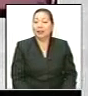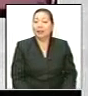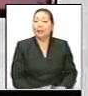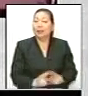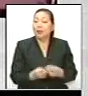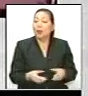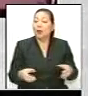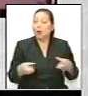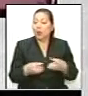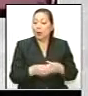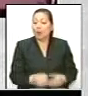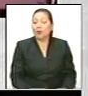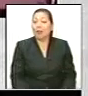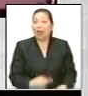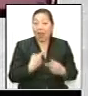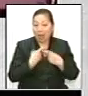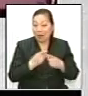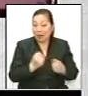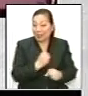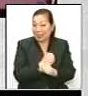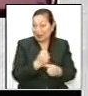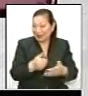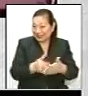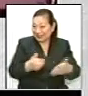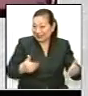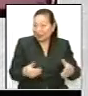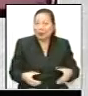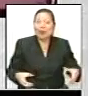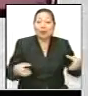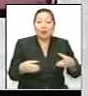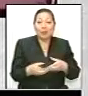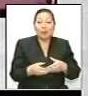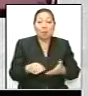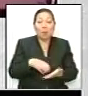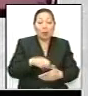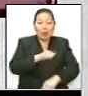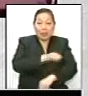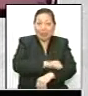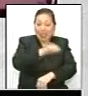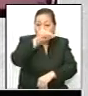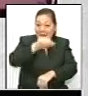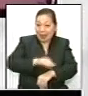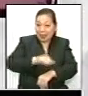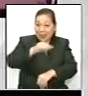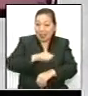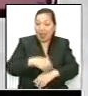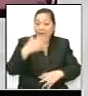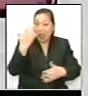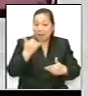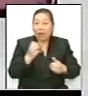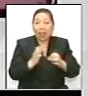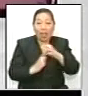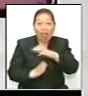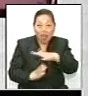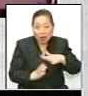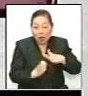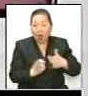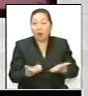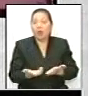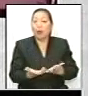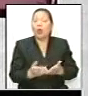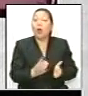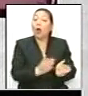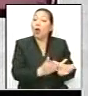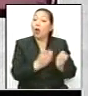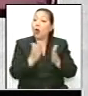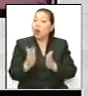sesión conjunta anunciada desde temprano de las comisiones de Pueblos Andinos, Amazónicos, Afroperuanos, Ambiente y Ecología y la Comisión de Cultura